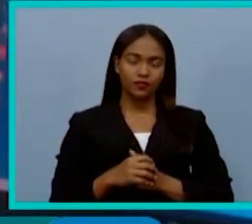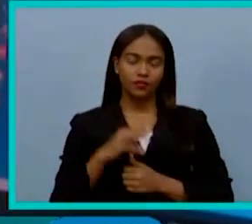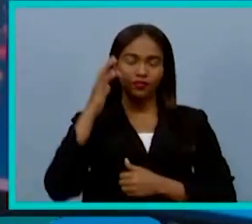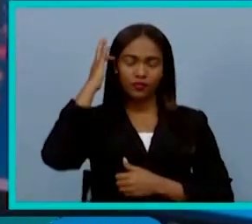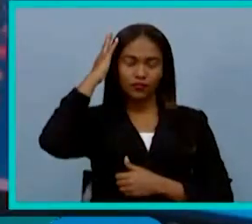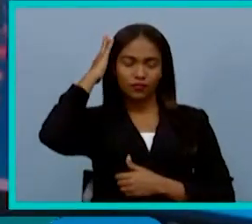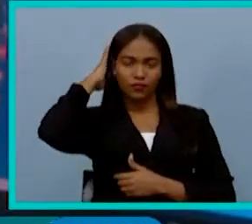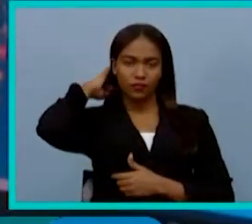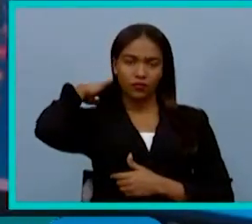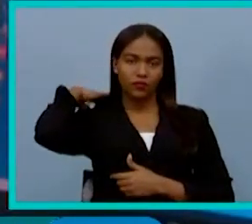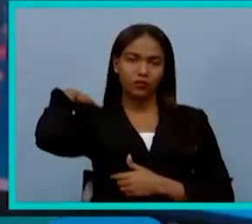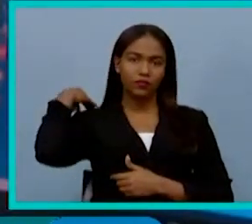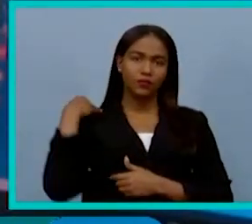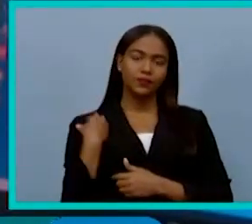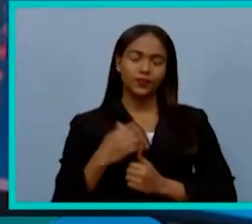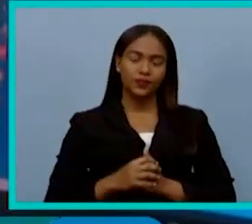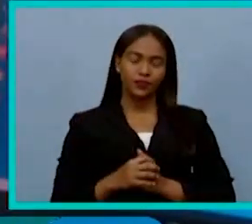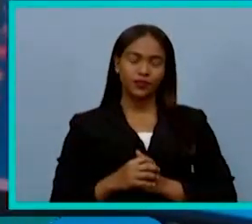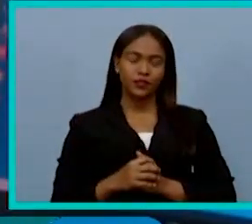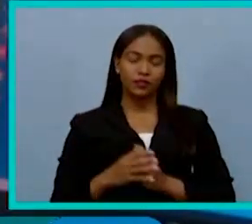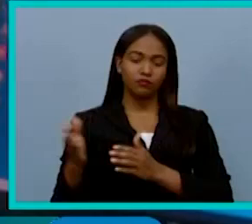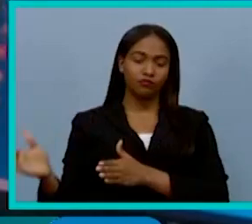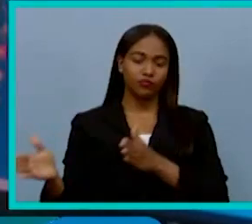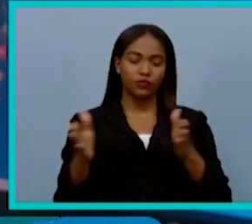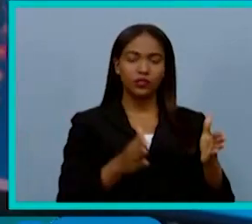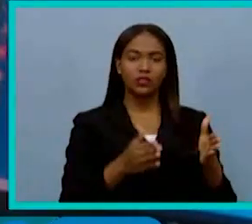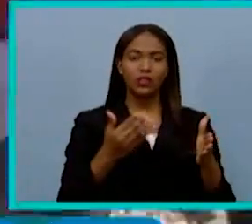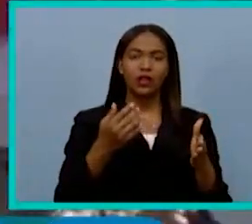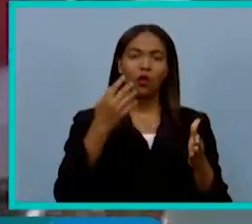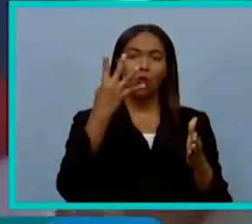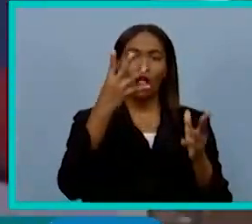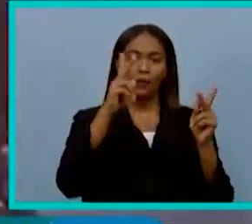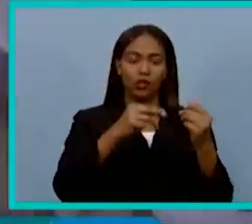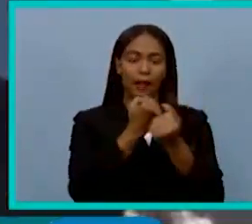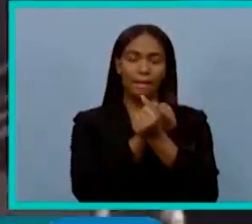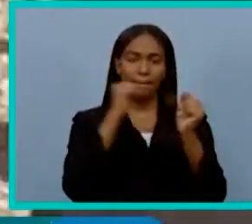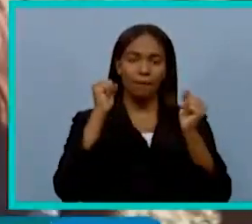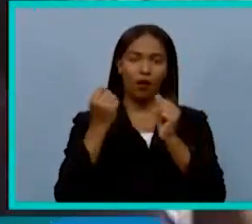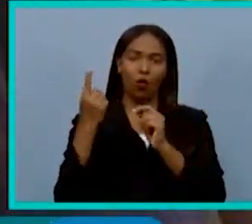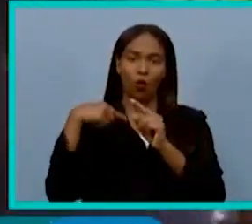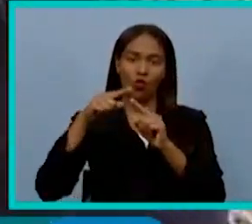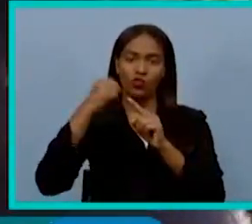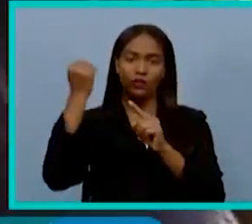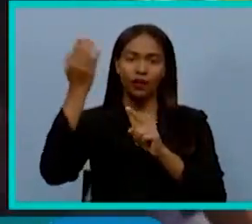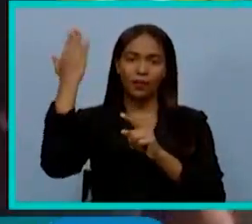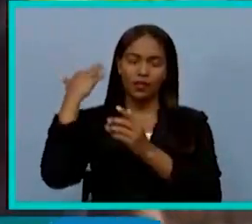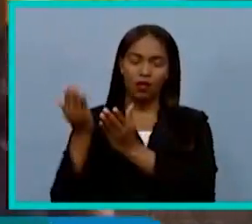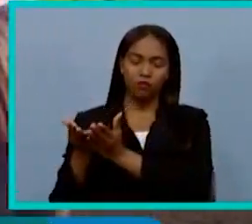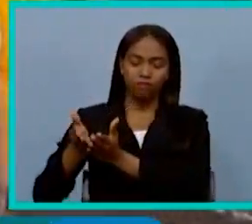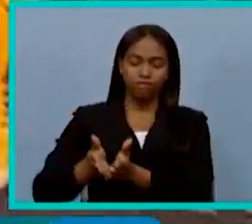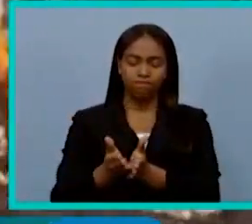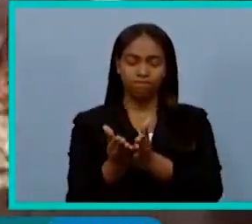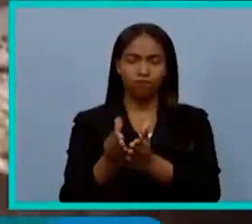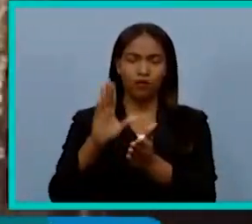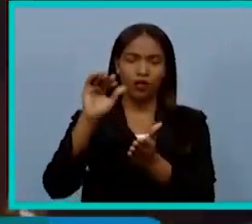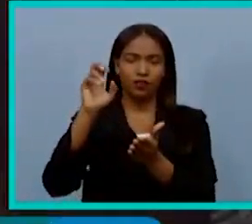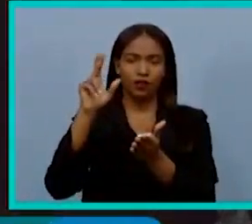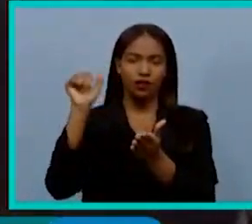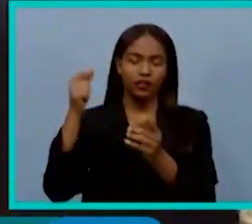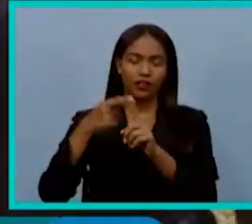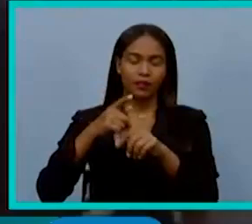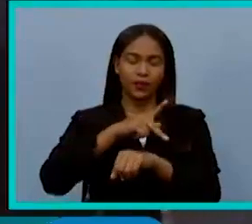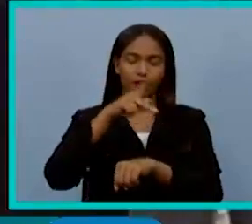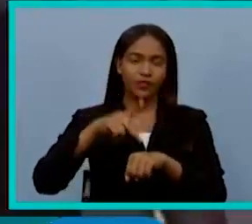En otra información, uno de los cuatro sobrevivientes de una embarcación que el sábado pasado zozobró en la zona de Cabrera, allí en la provincia de